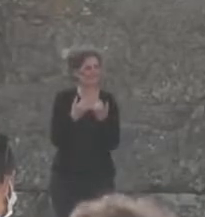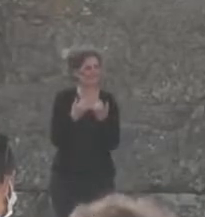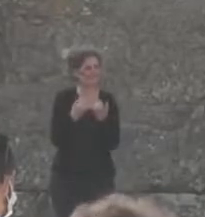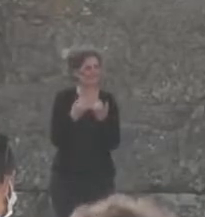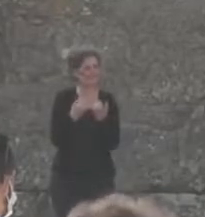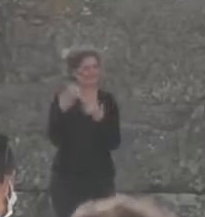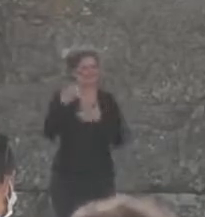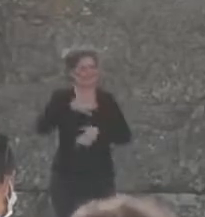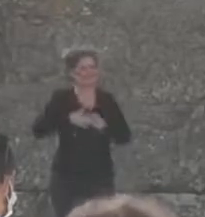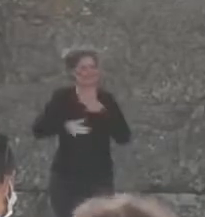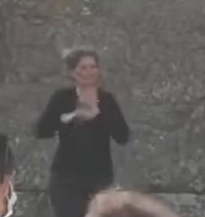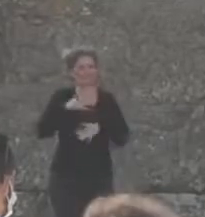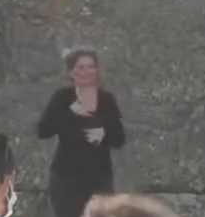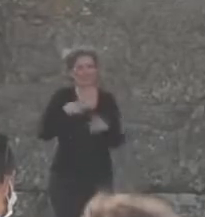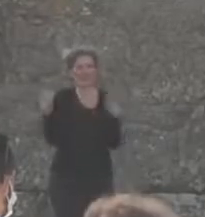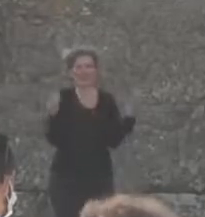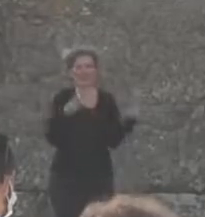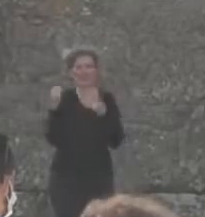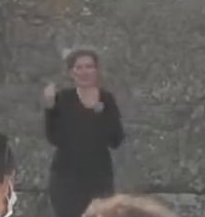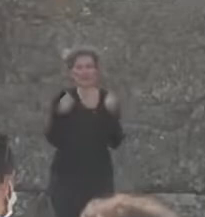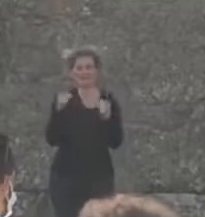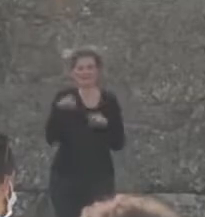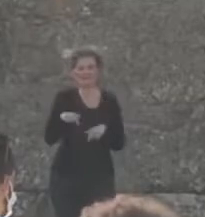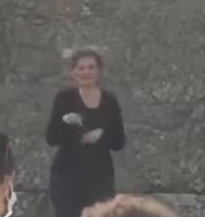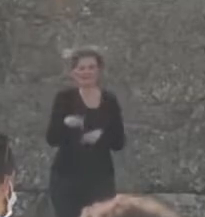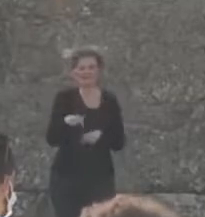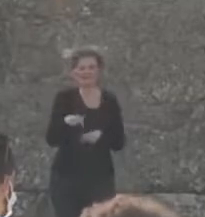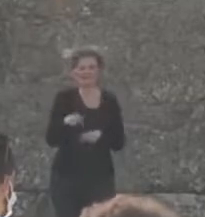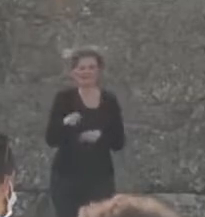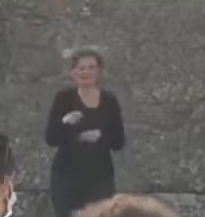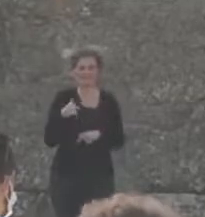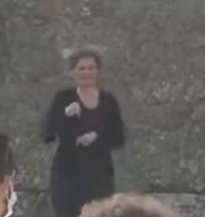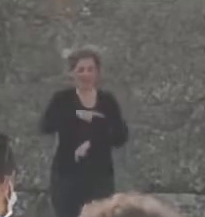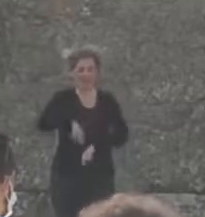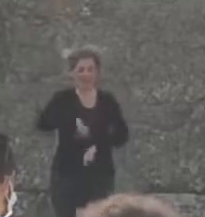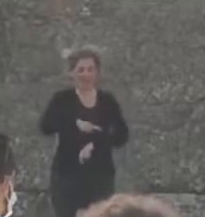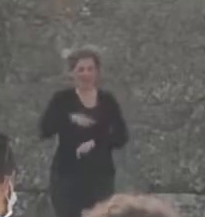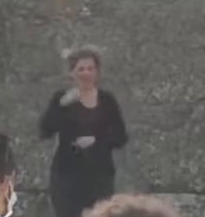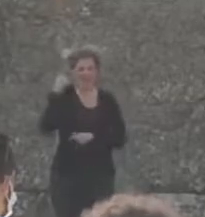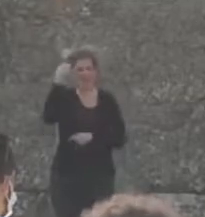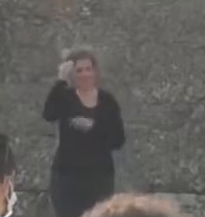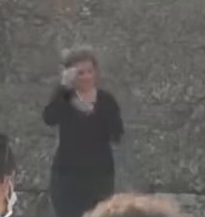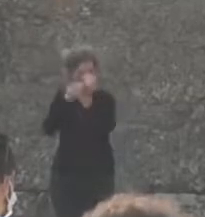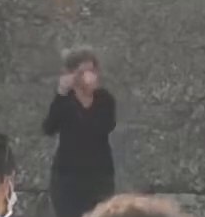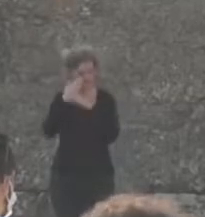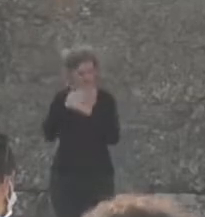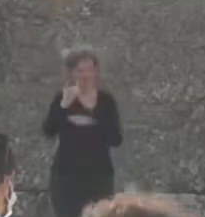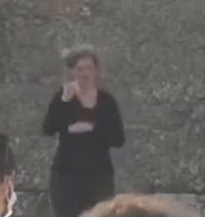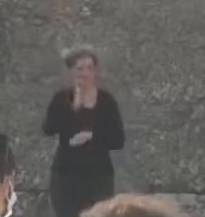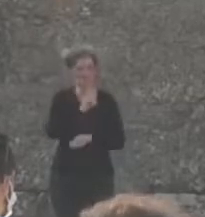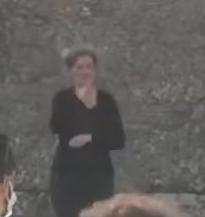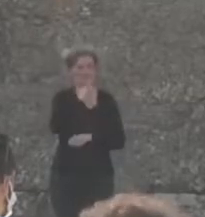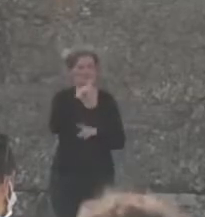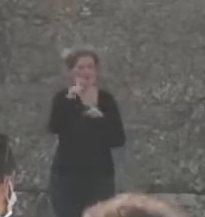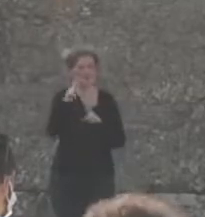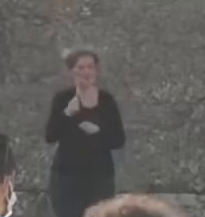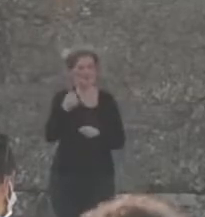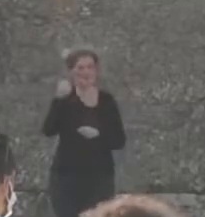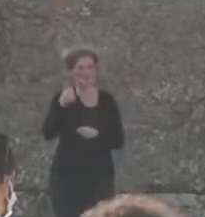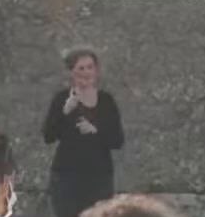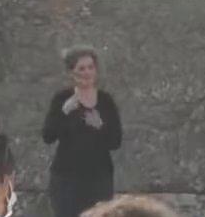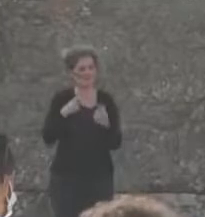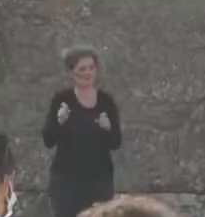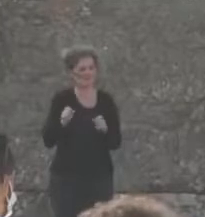imbugamos un pouco do espírito do ambiente que hai aquí e xa levamos moitas horas de reflexión, non? Digo, sí. Non hai preguntas, tampouco as